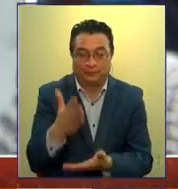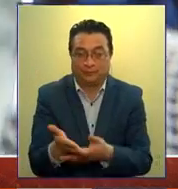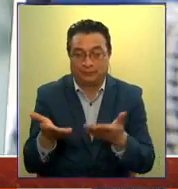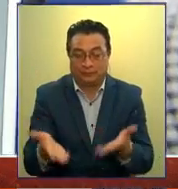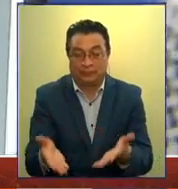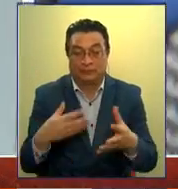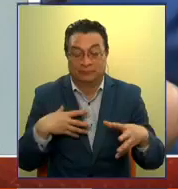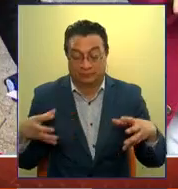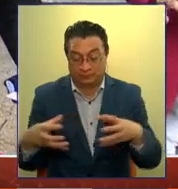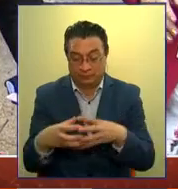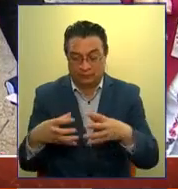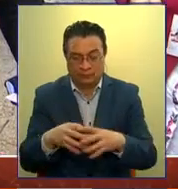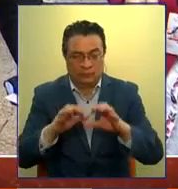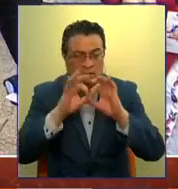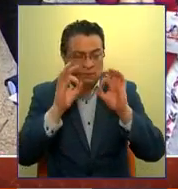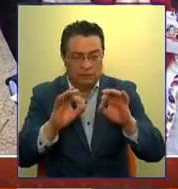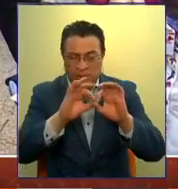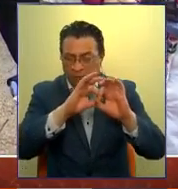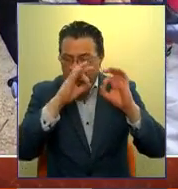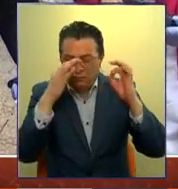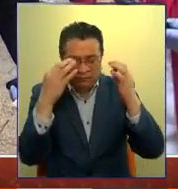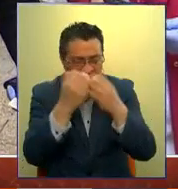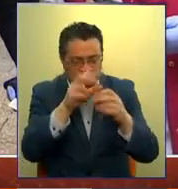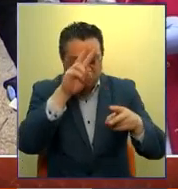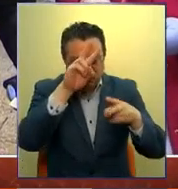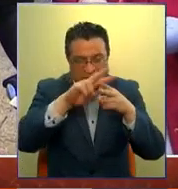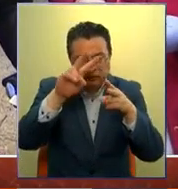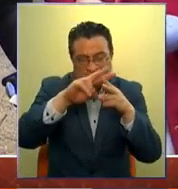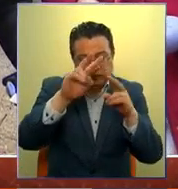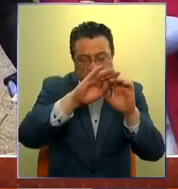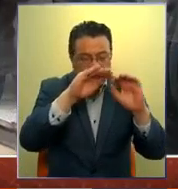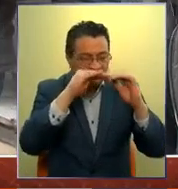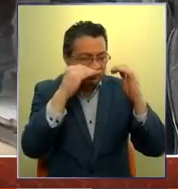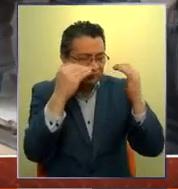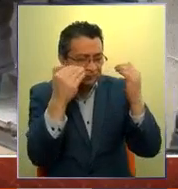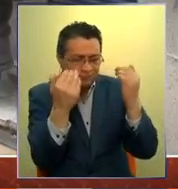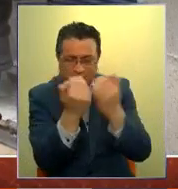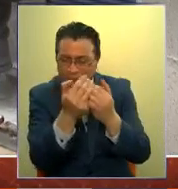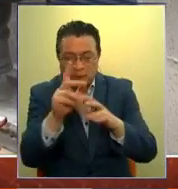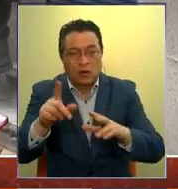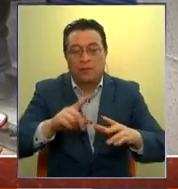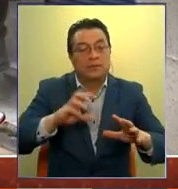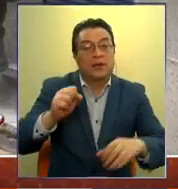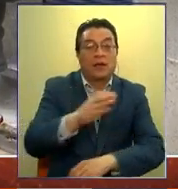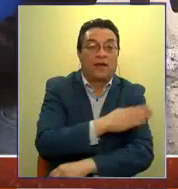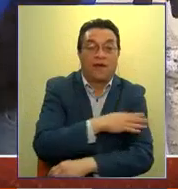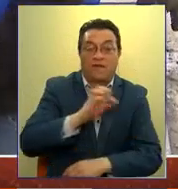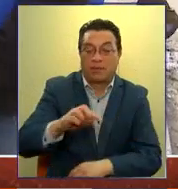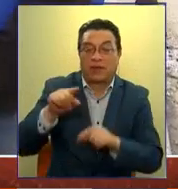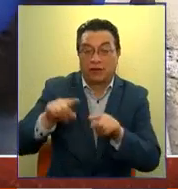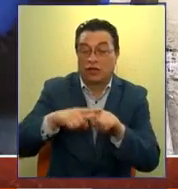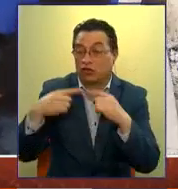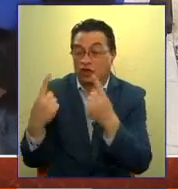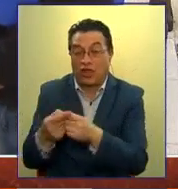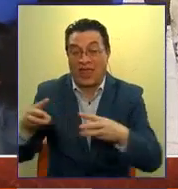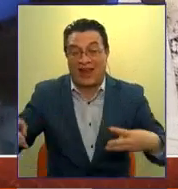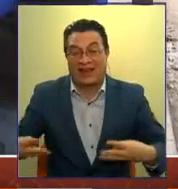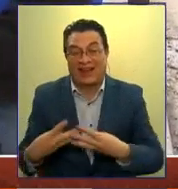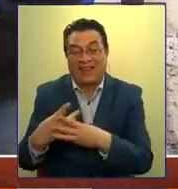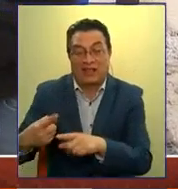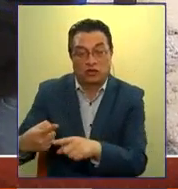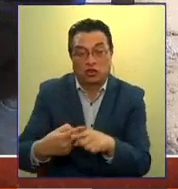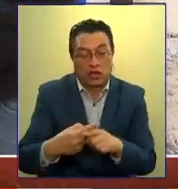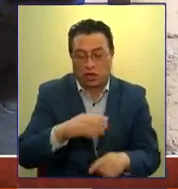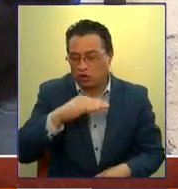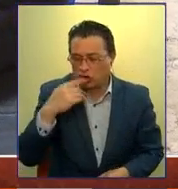completo monitoreando toda la operación de las administradoras y también las redes sociales. Nos han llegado